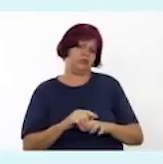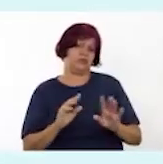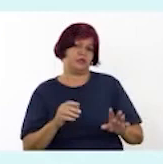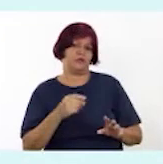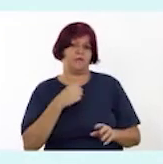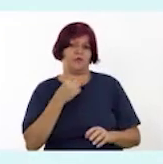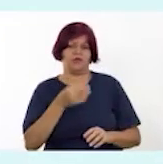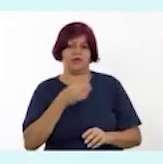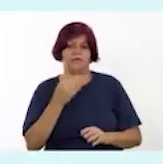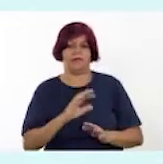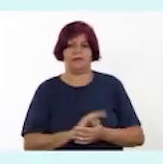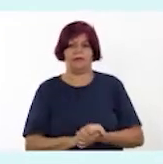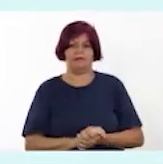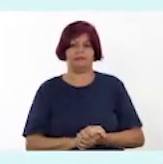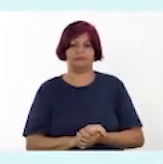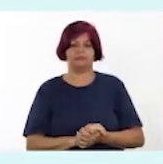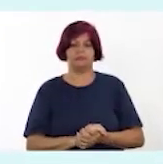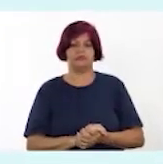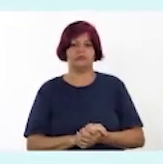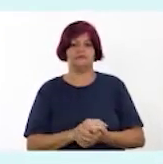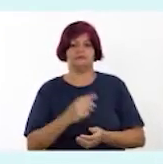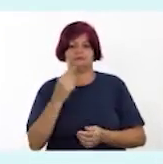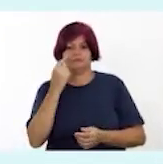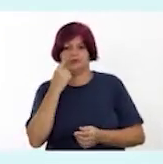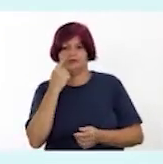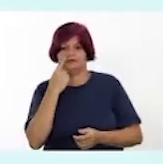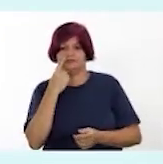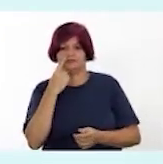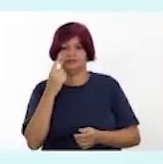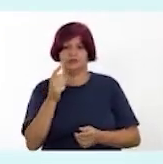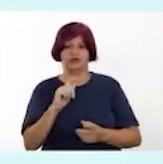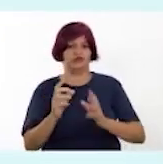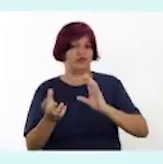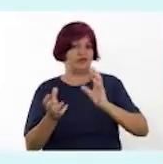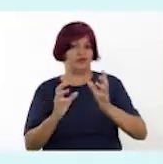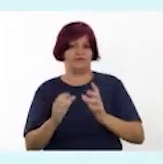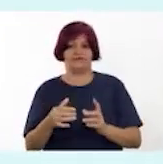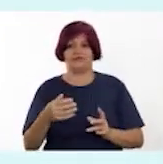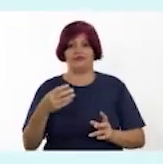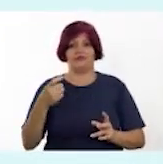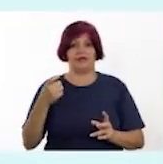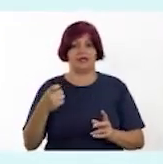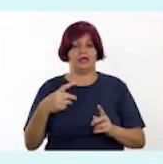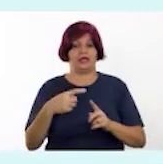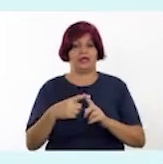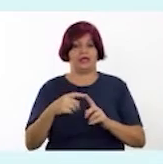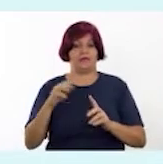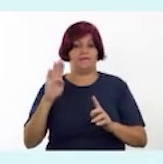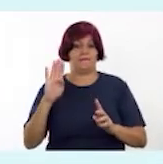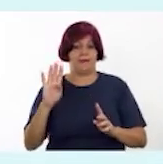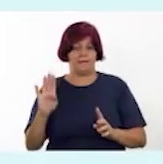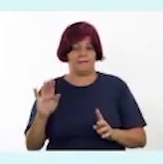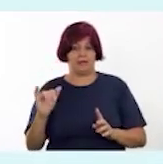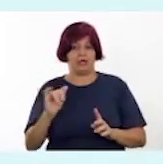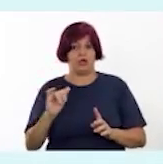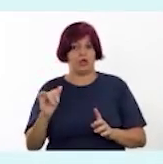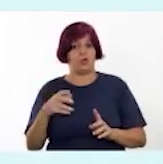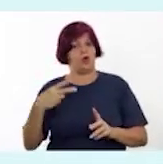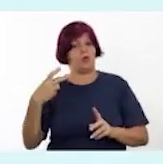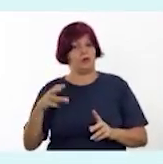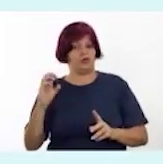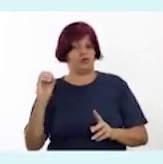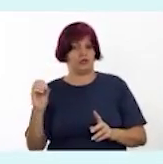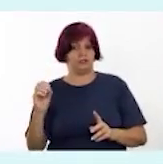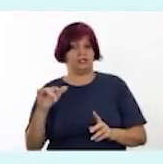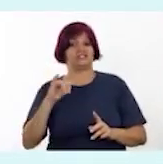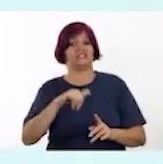voy a acelerar un poquito la presentación. Observen que no está en la forma AX más B mayor o igual que 0, menor o igual que 0. Es